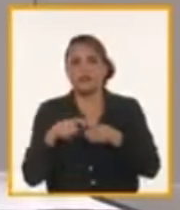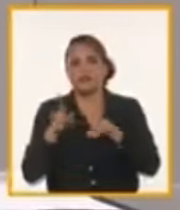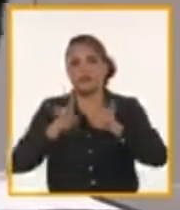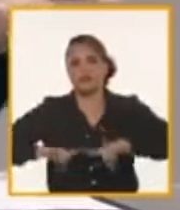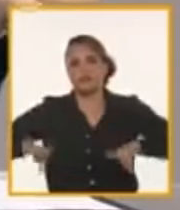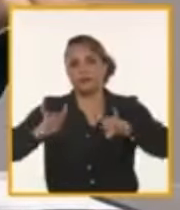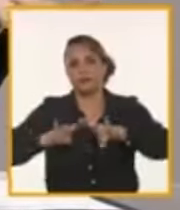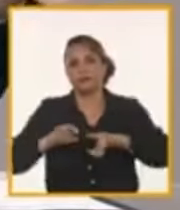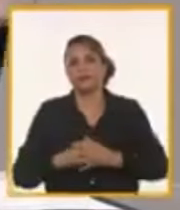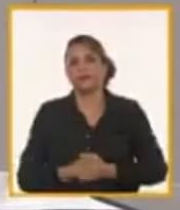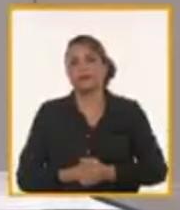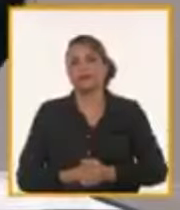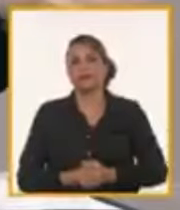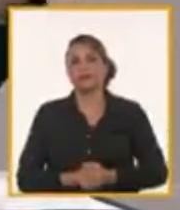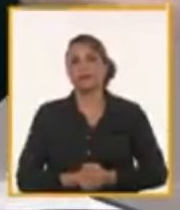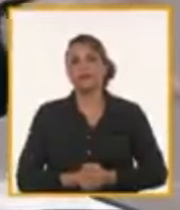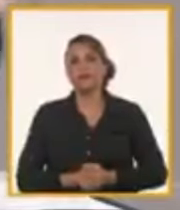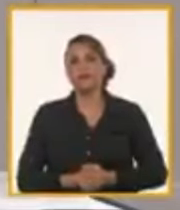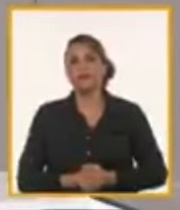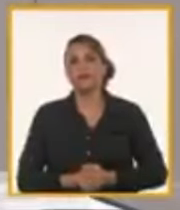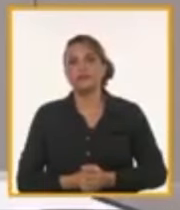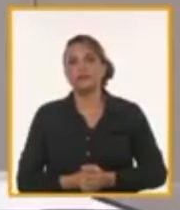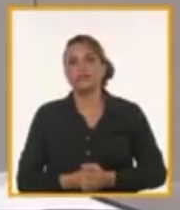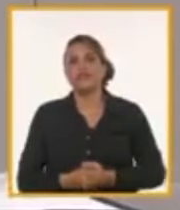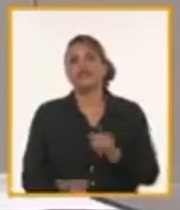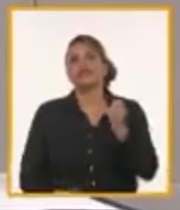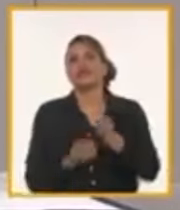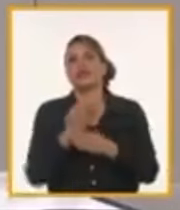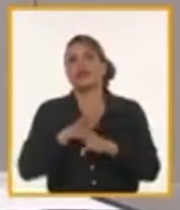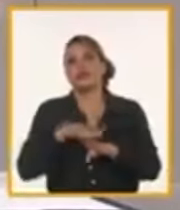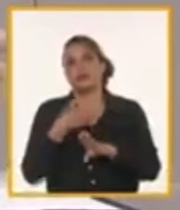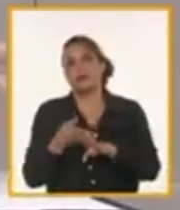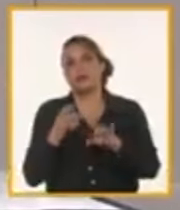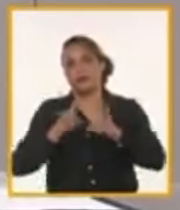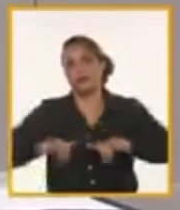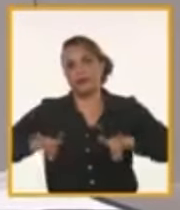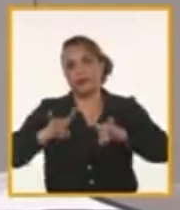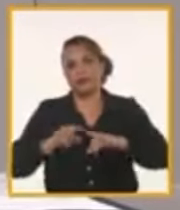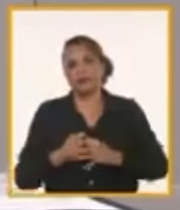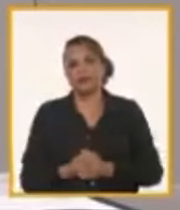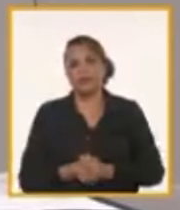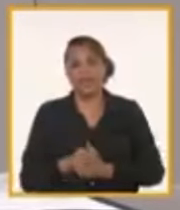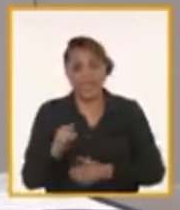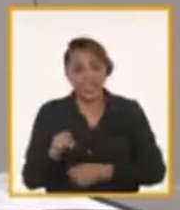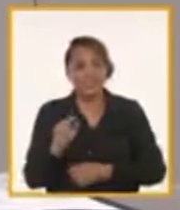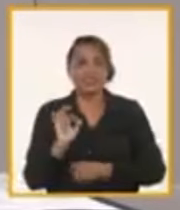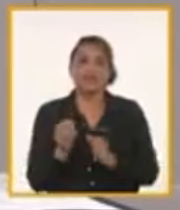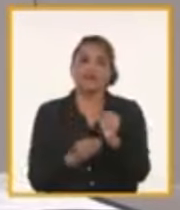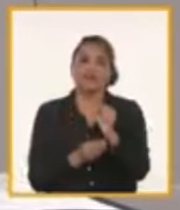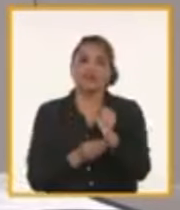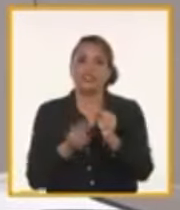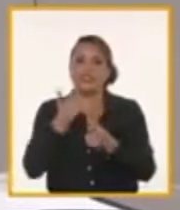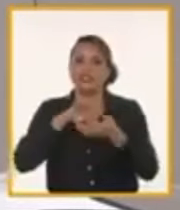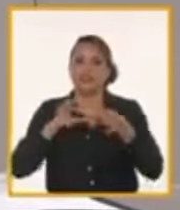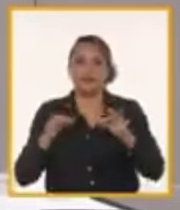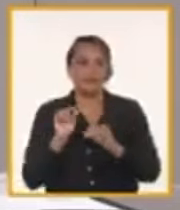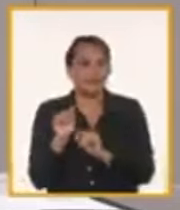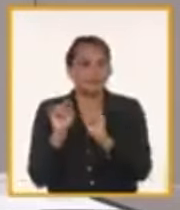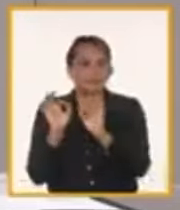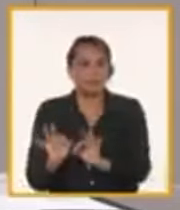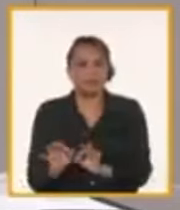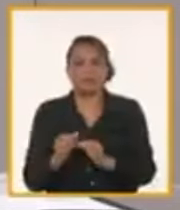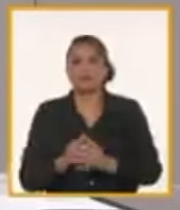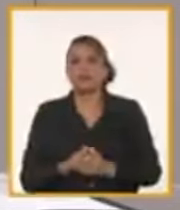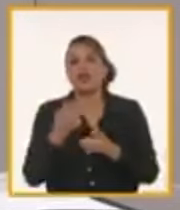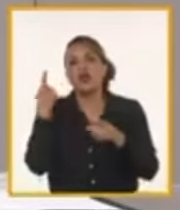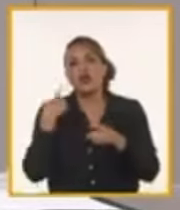que en los centros universitarios municipales surgieron después de las universidad Yo creo que esa es la fortaleza que tiene la universidad de emisa otra de las